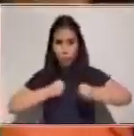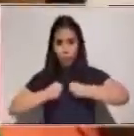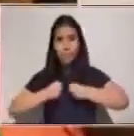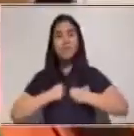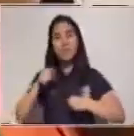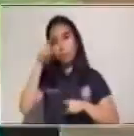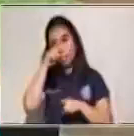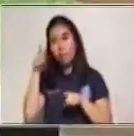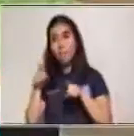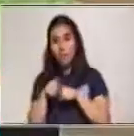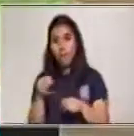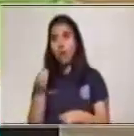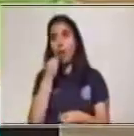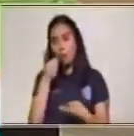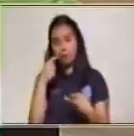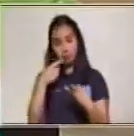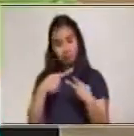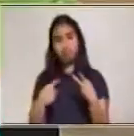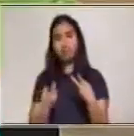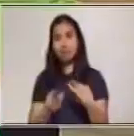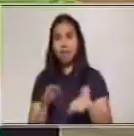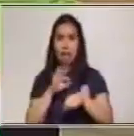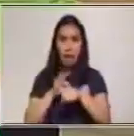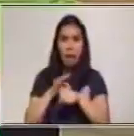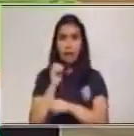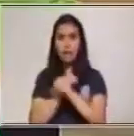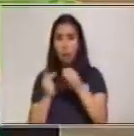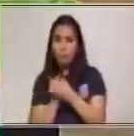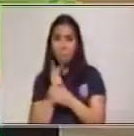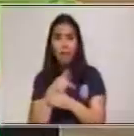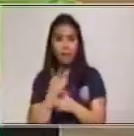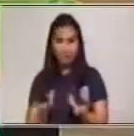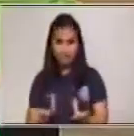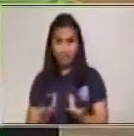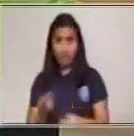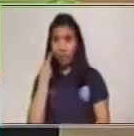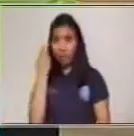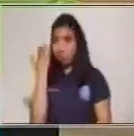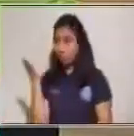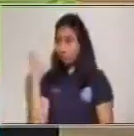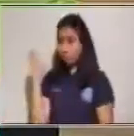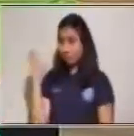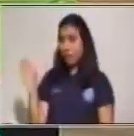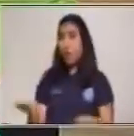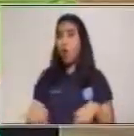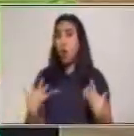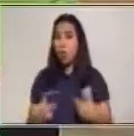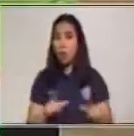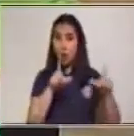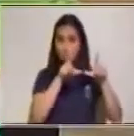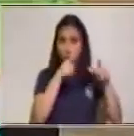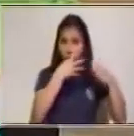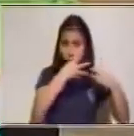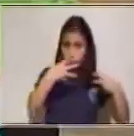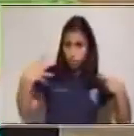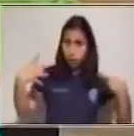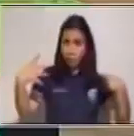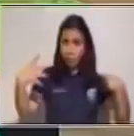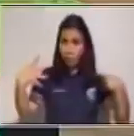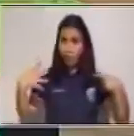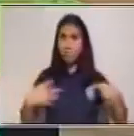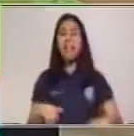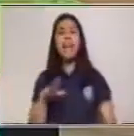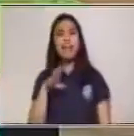de ambas especies, ¿verdad? Entonces observa cómo queda el cuadro sinóptico. el tema central, ideas